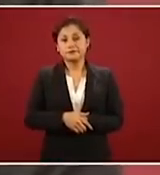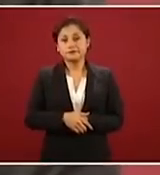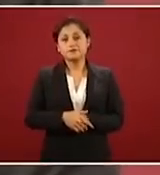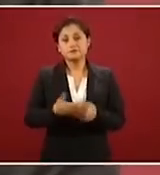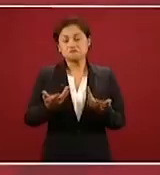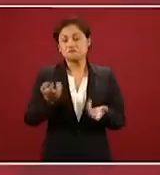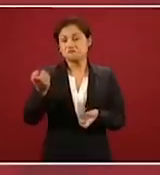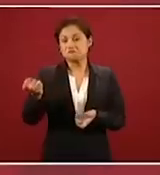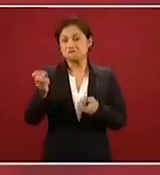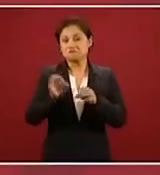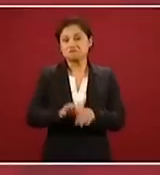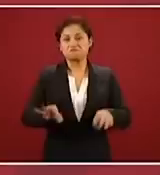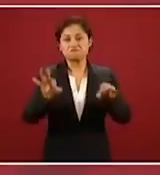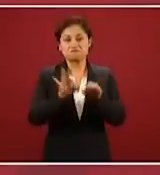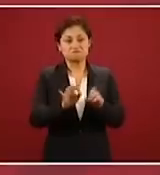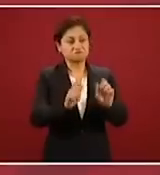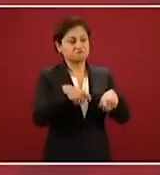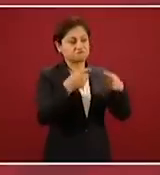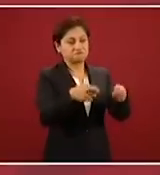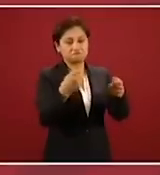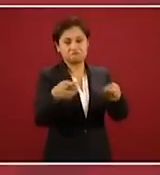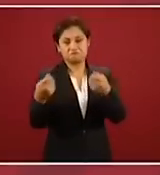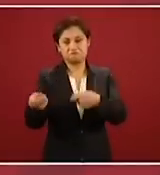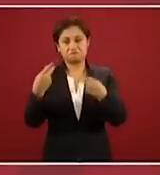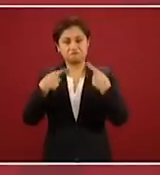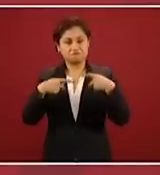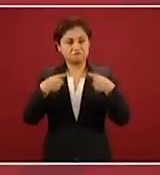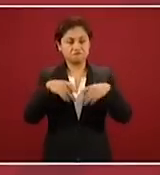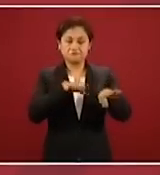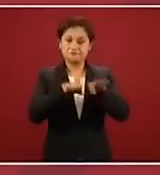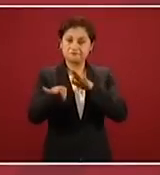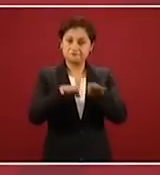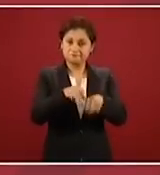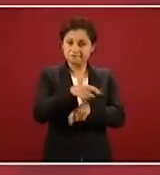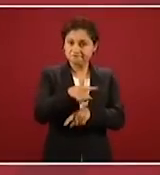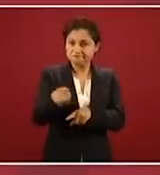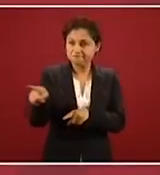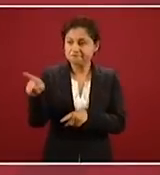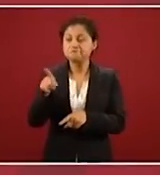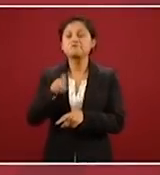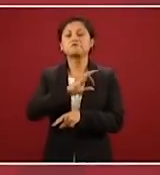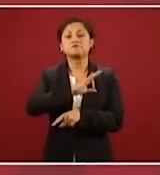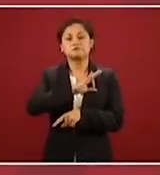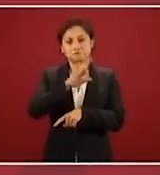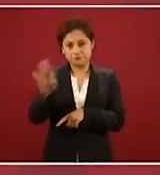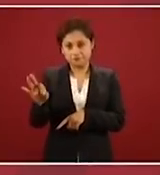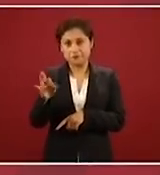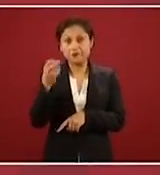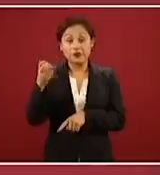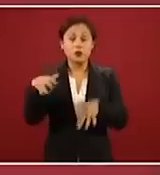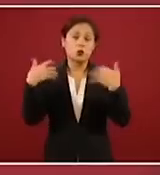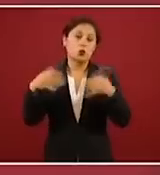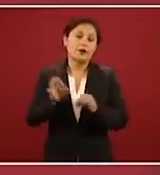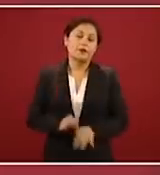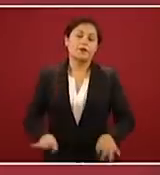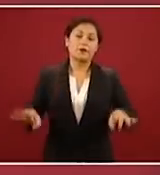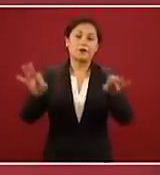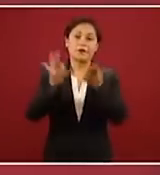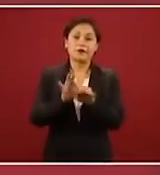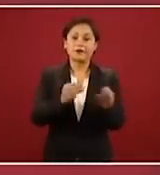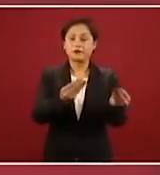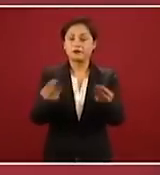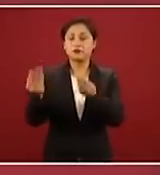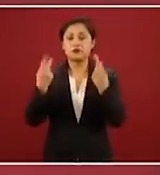empleo a trabajadores. Eso es muy importante, que